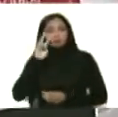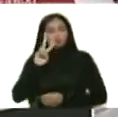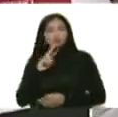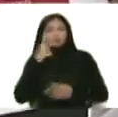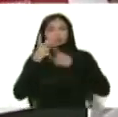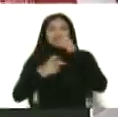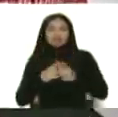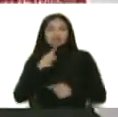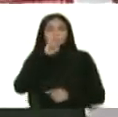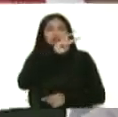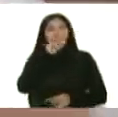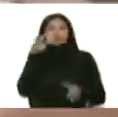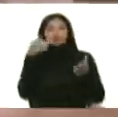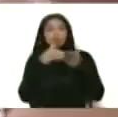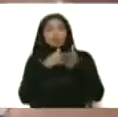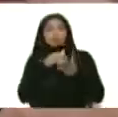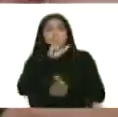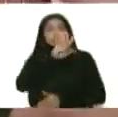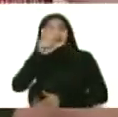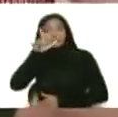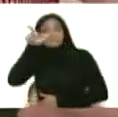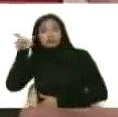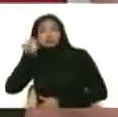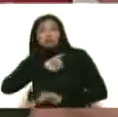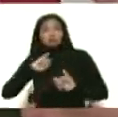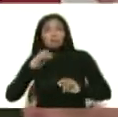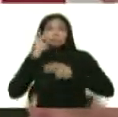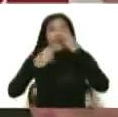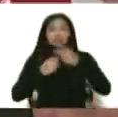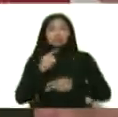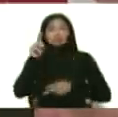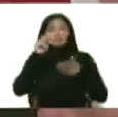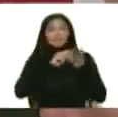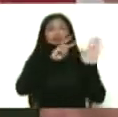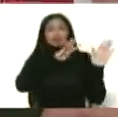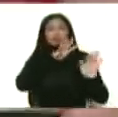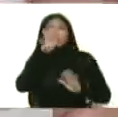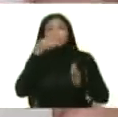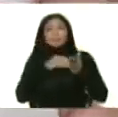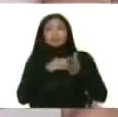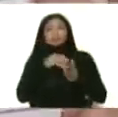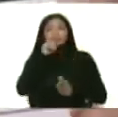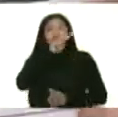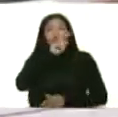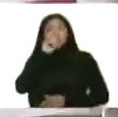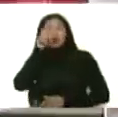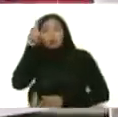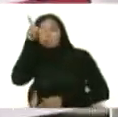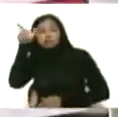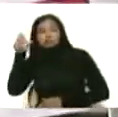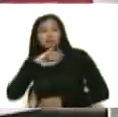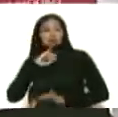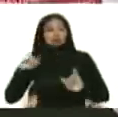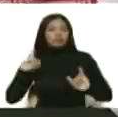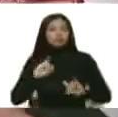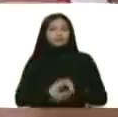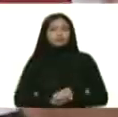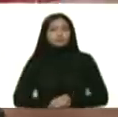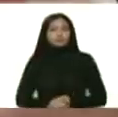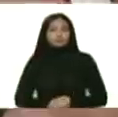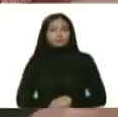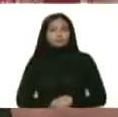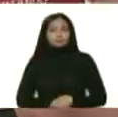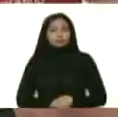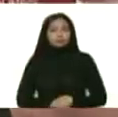visitados 128.055 personas, han sido visitados 124.201 personas y